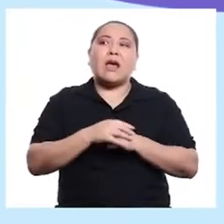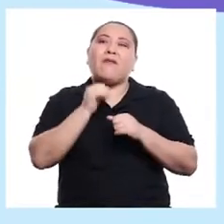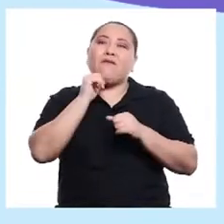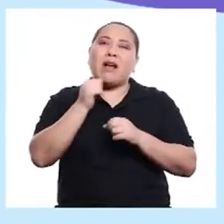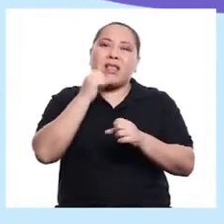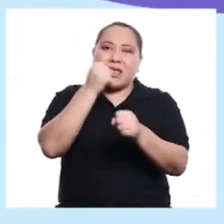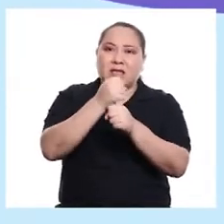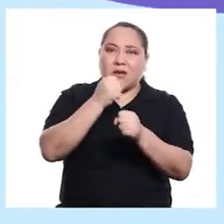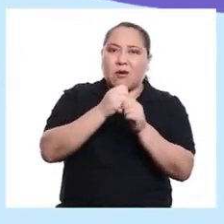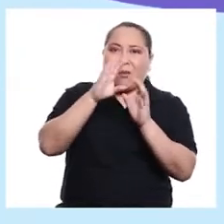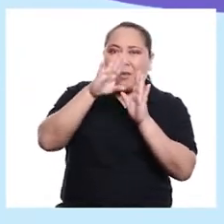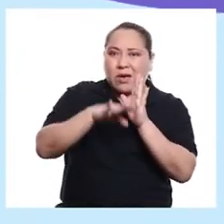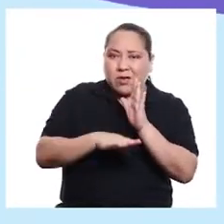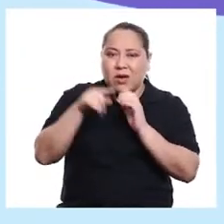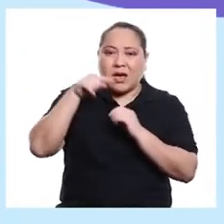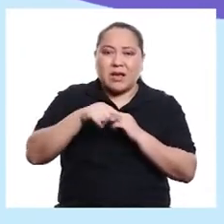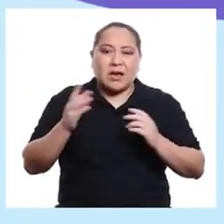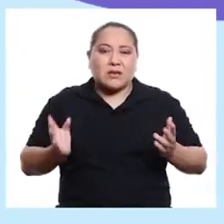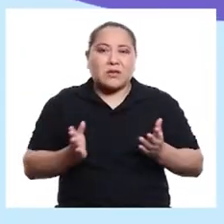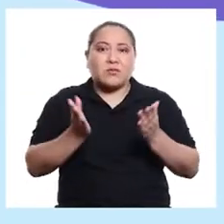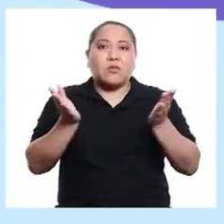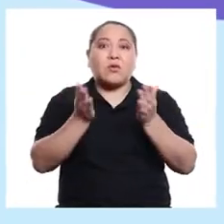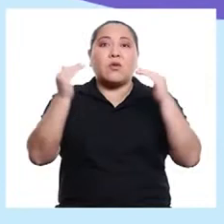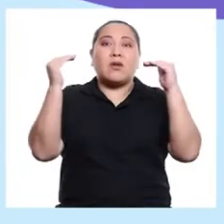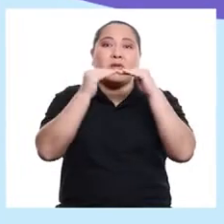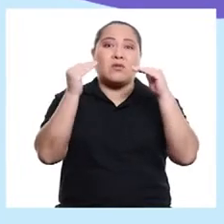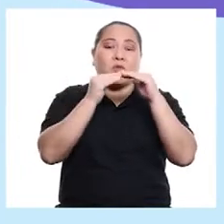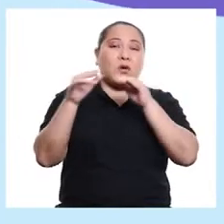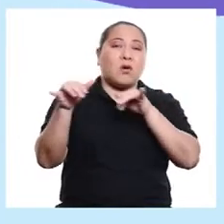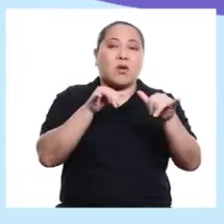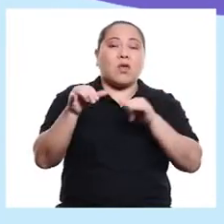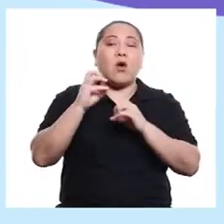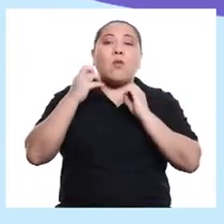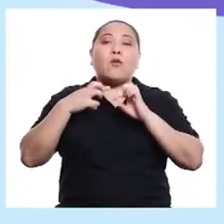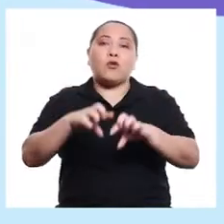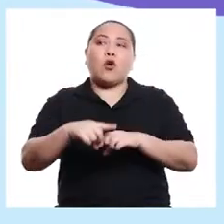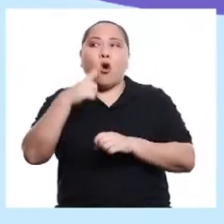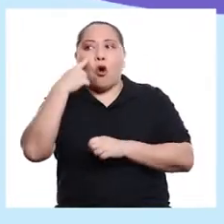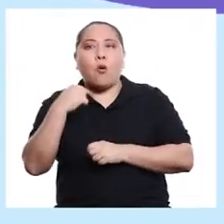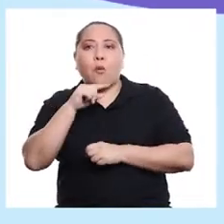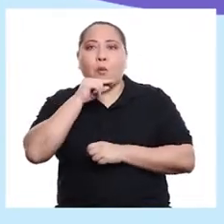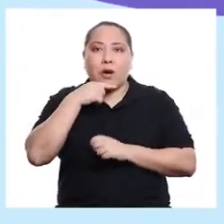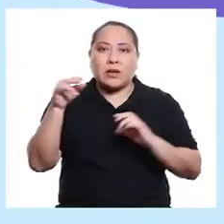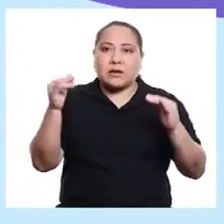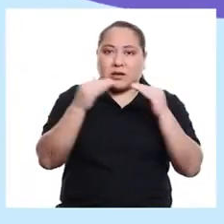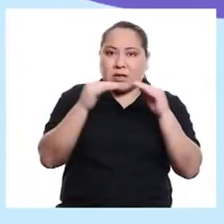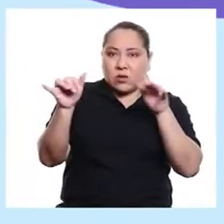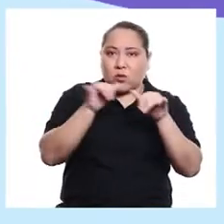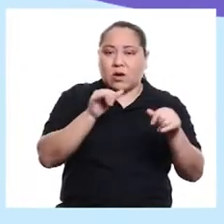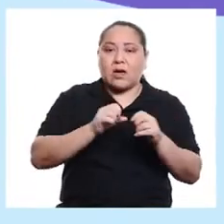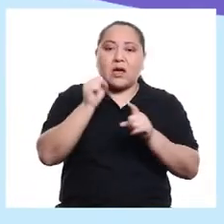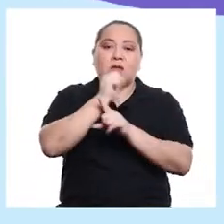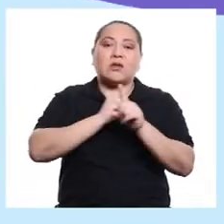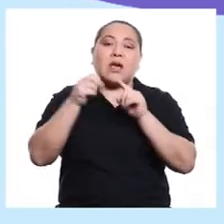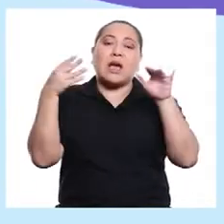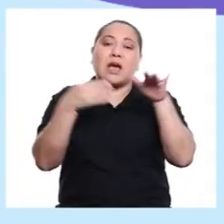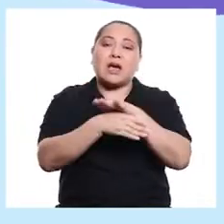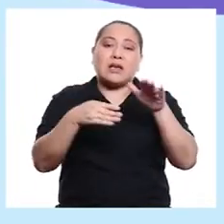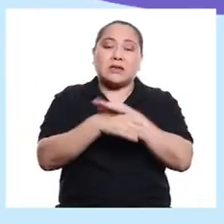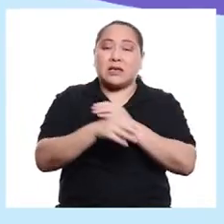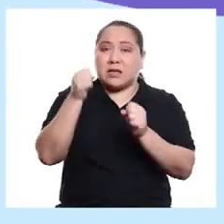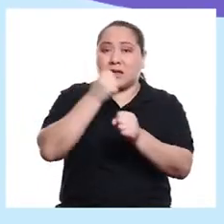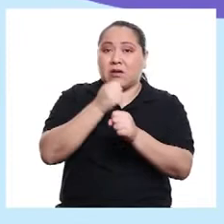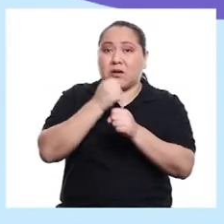menor. Aquí se promueve la igualdad de oportunidades tanto para hombres como para mujeres, en la sociedad teniendo acceso a un